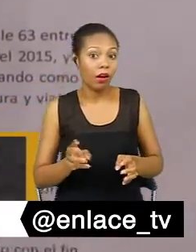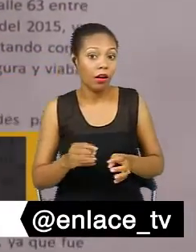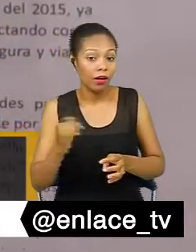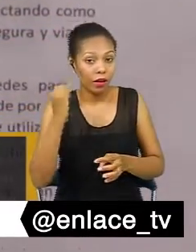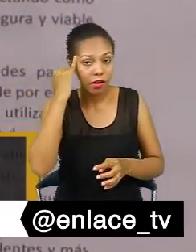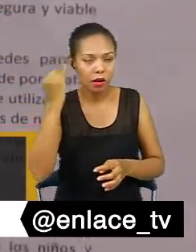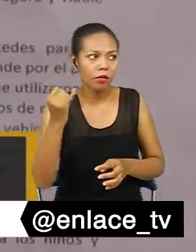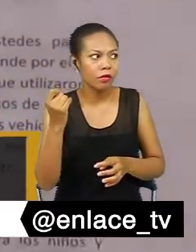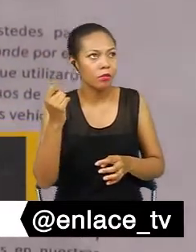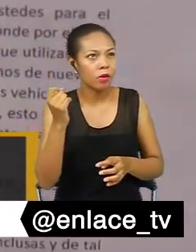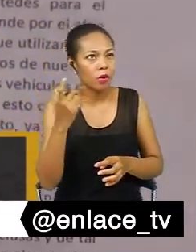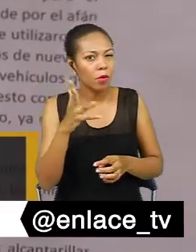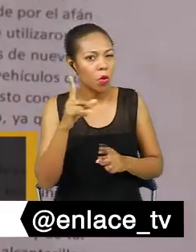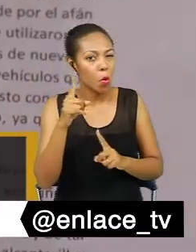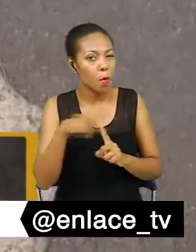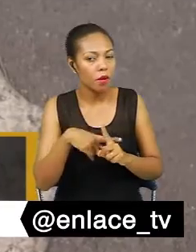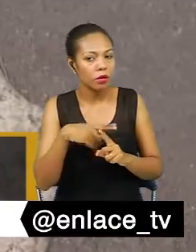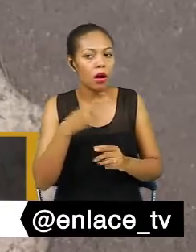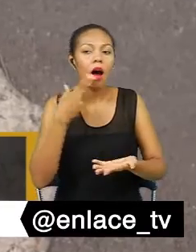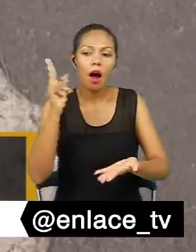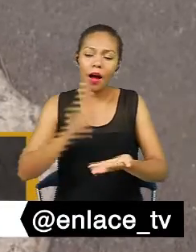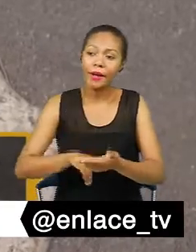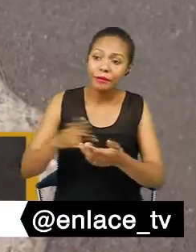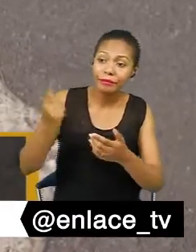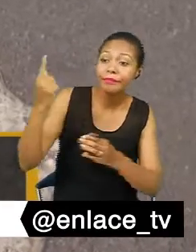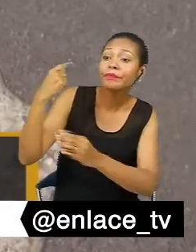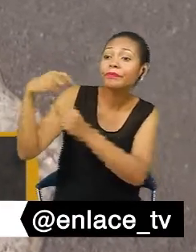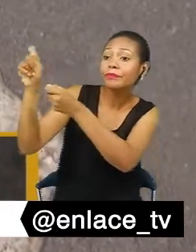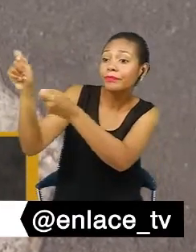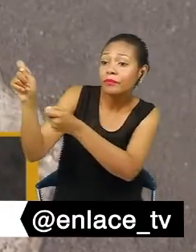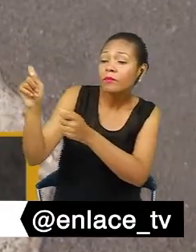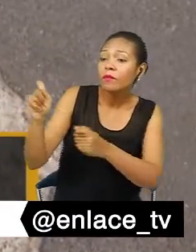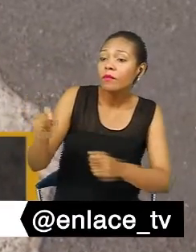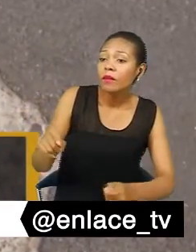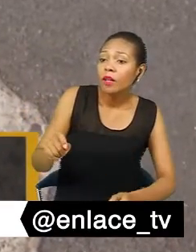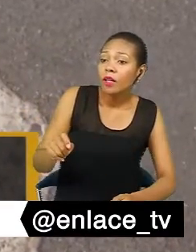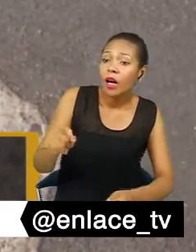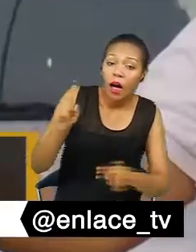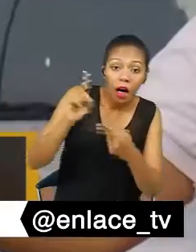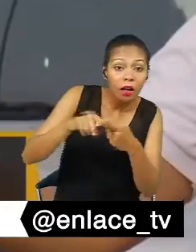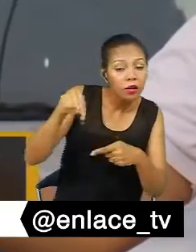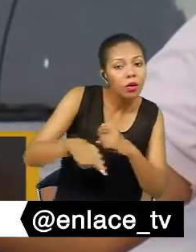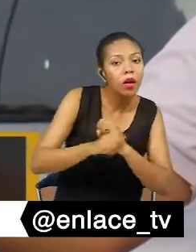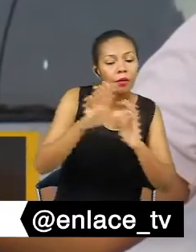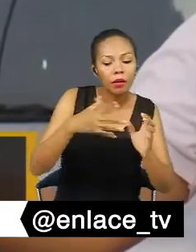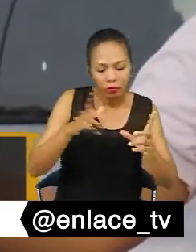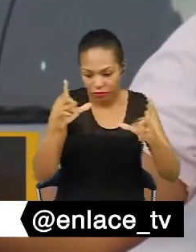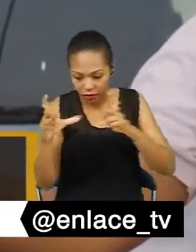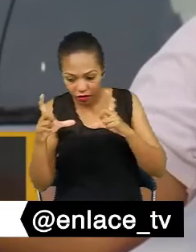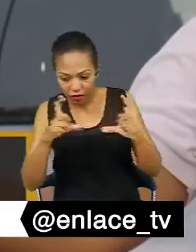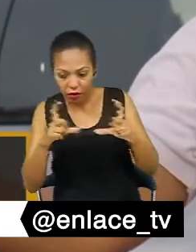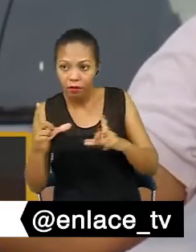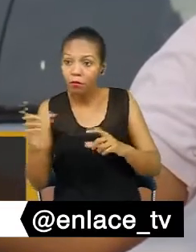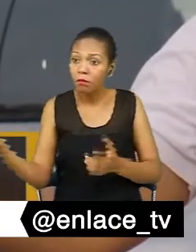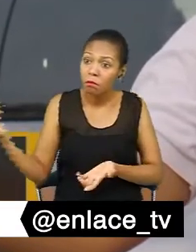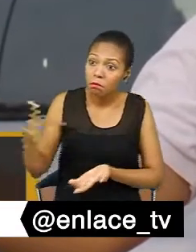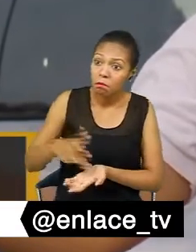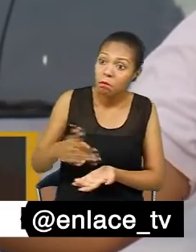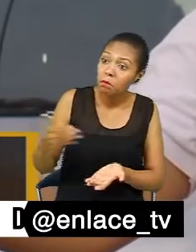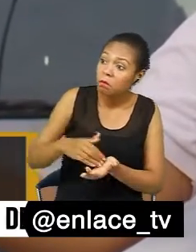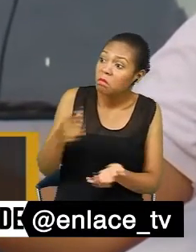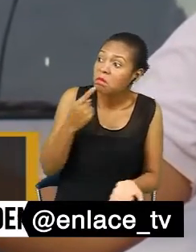mandó una carta con el fin de que ellos vinieran a revisar. Solamente hasta esta mañana se presentaron, tomaron unas fotos y no han vuelto, no nos han dicho